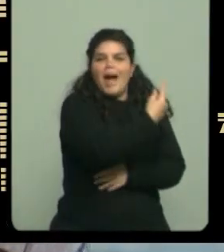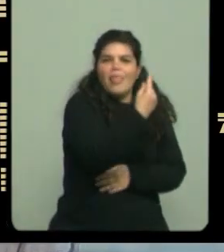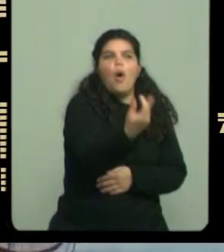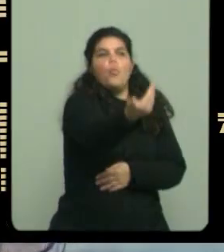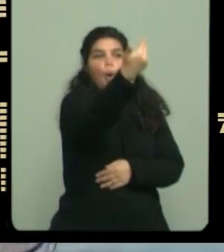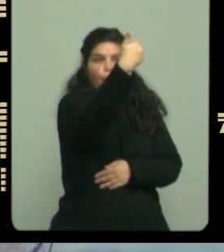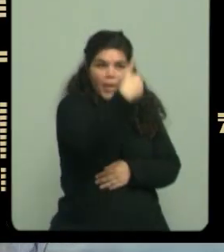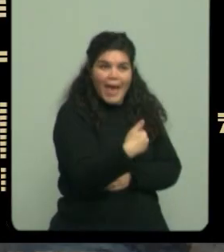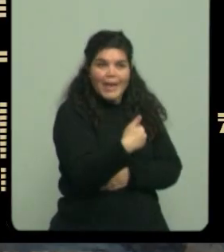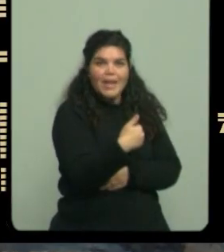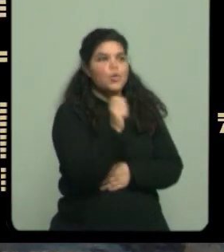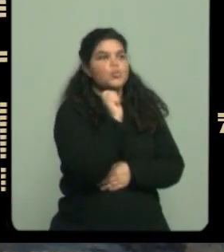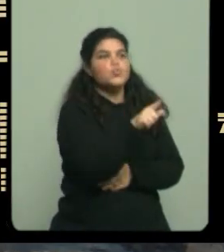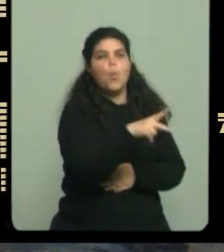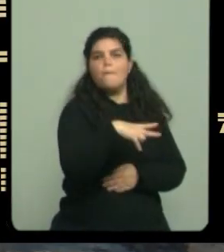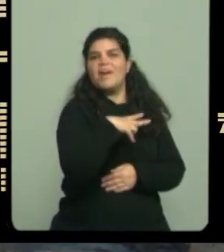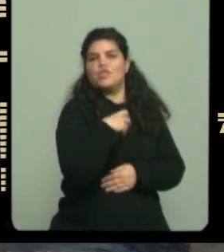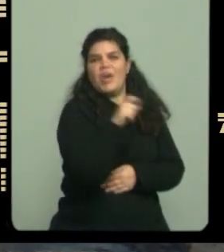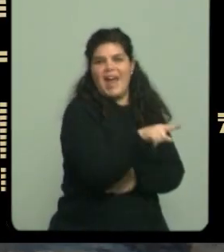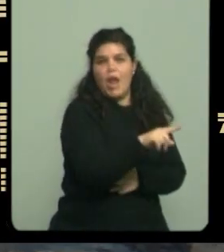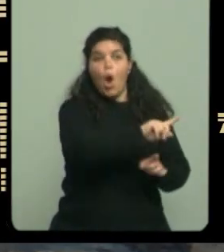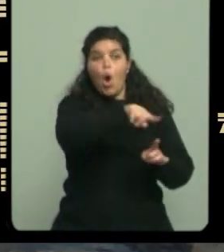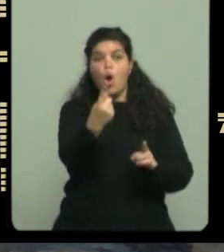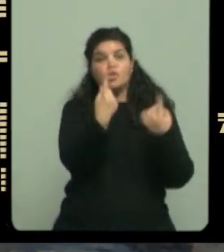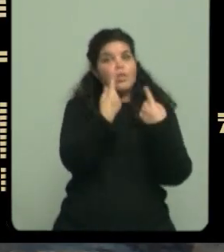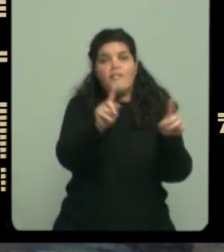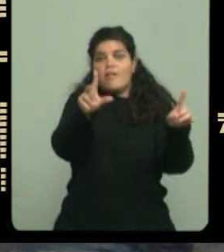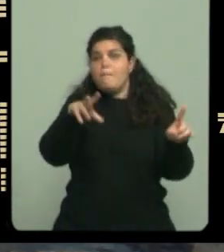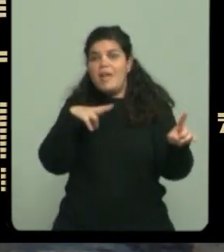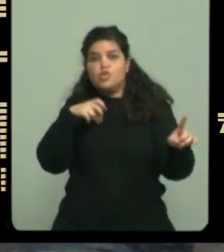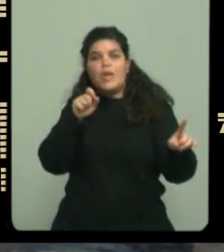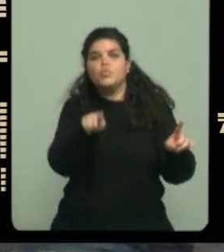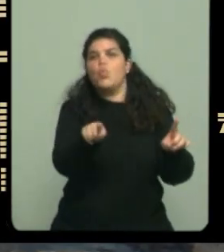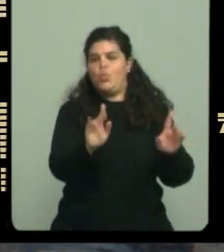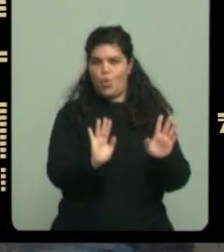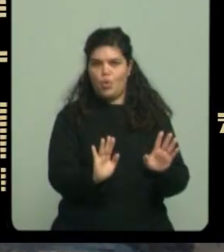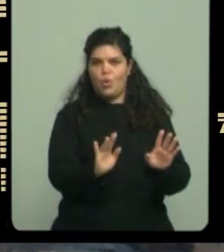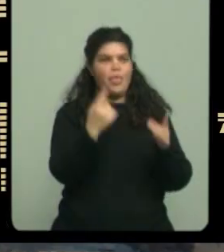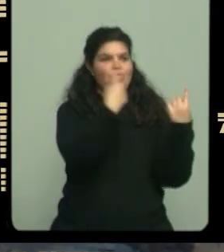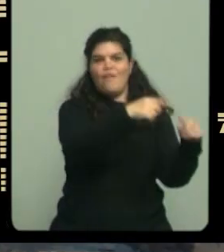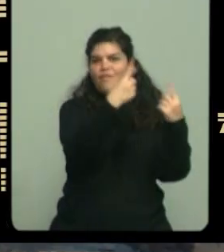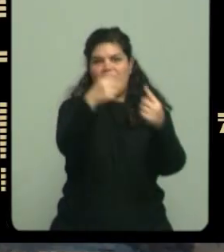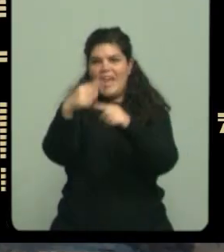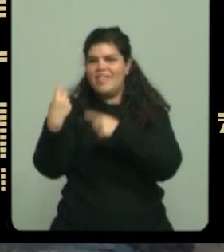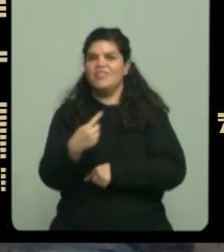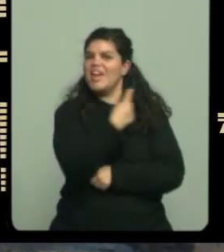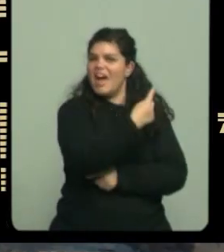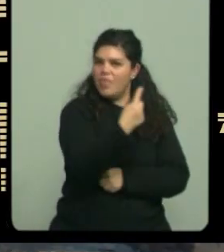va resolviendo. Iba a eso, ¿no? Porque se entiende que si bien hay parámetros que se pueden seguir, todos los casos